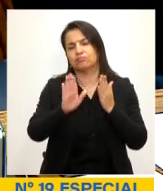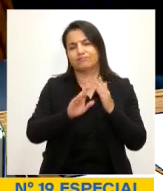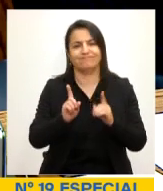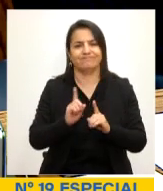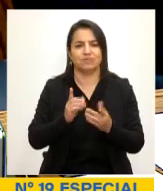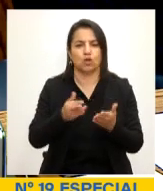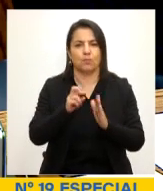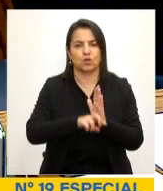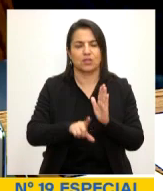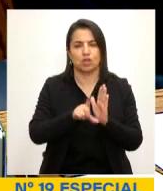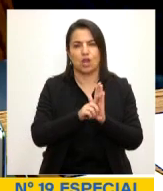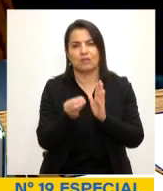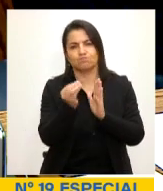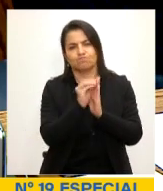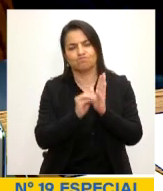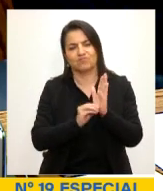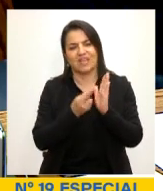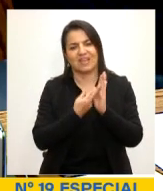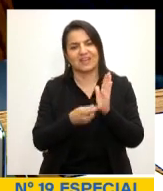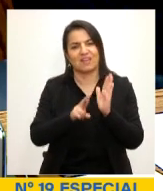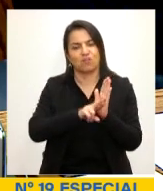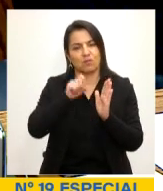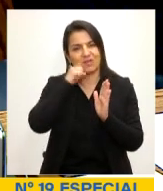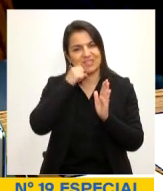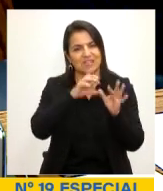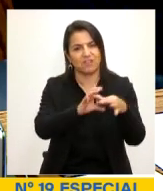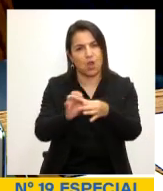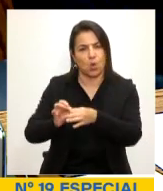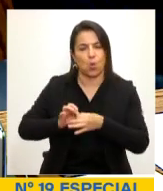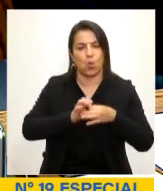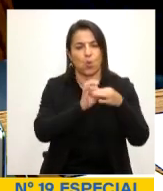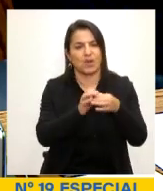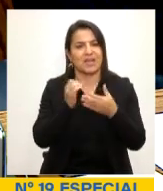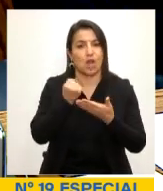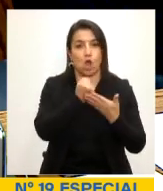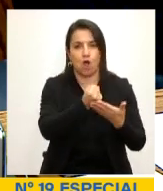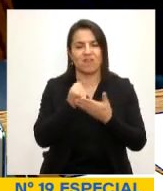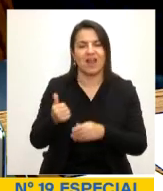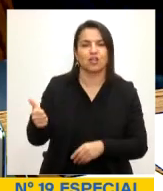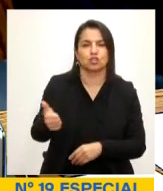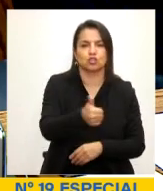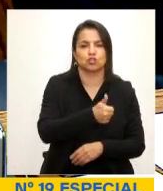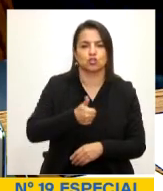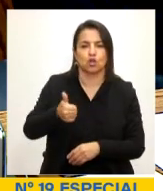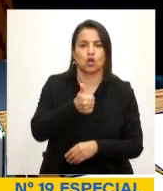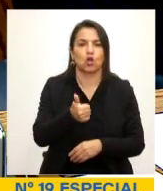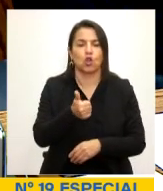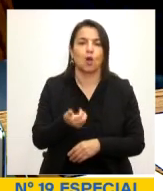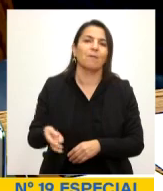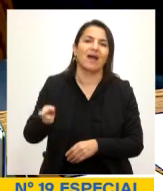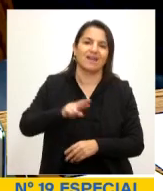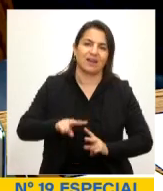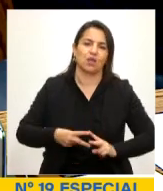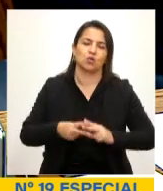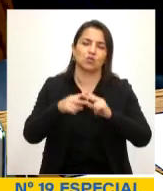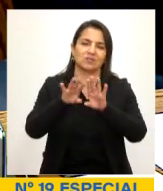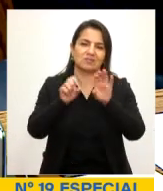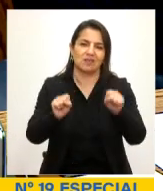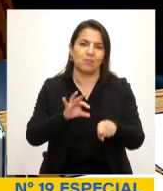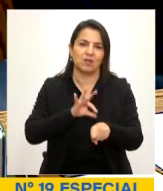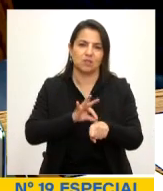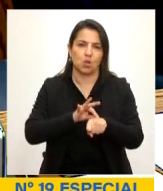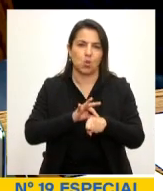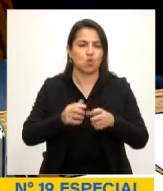un conjunto de reformas es un llamado a unir fuerzas a colaborar de manera transversal para reconstruir un sistema de salud que sea robusto y